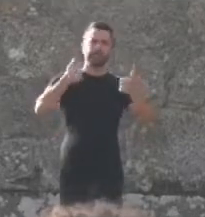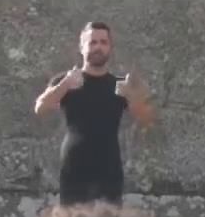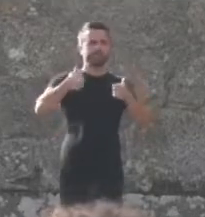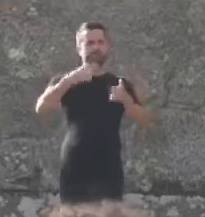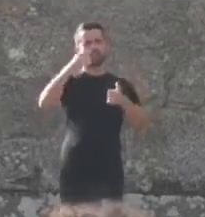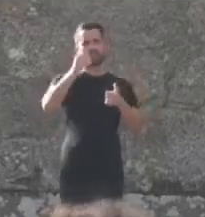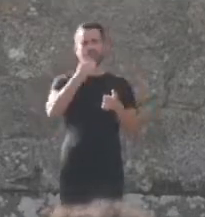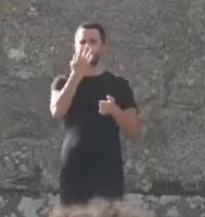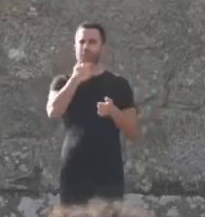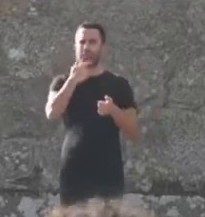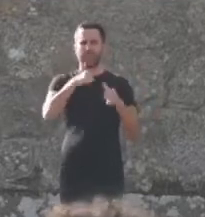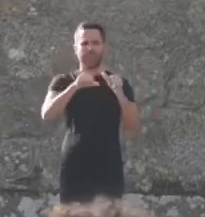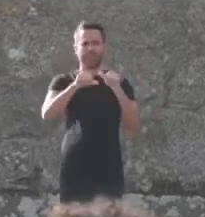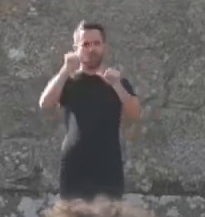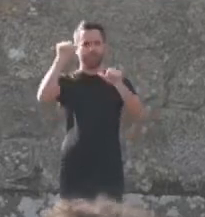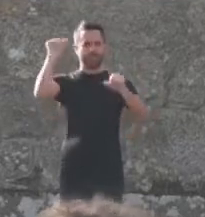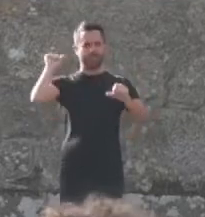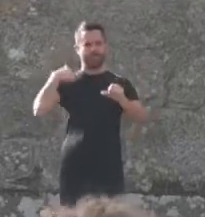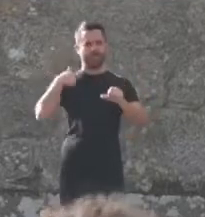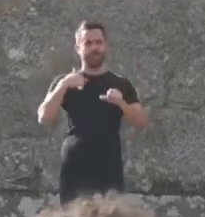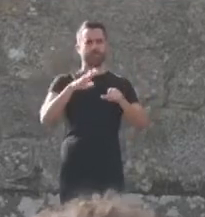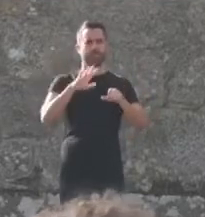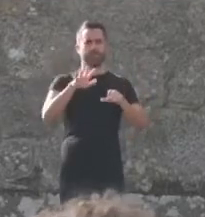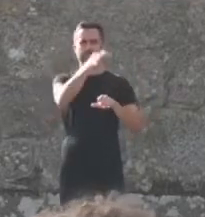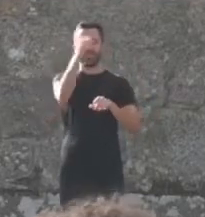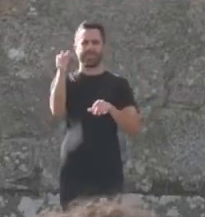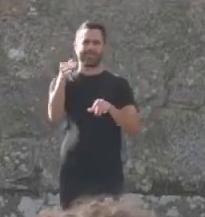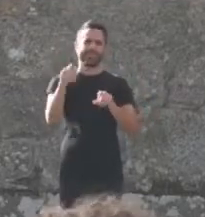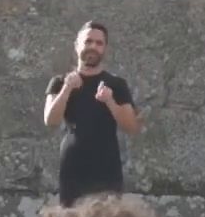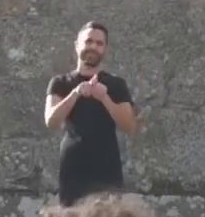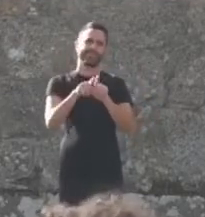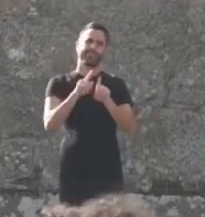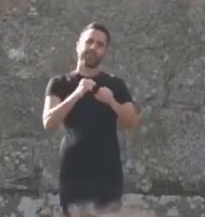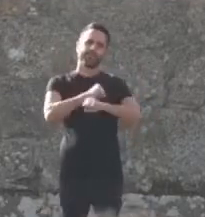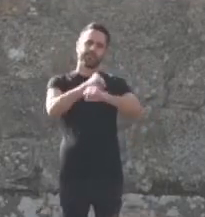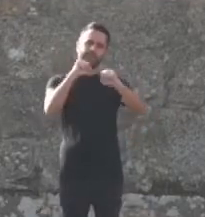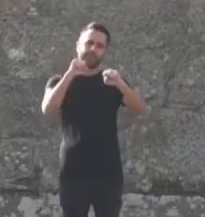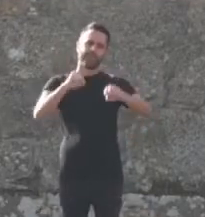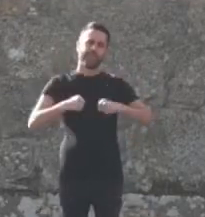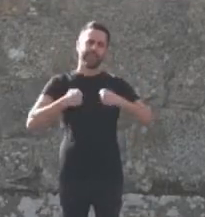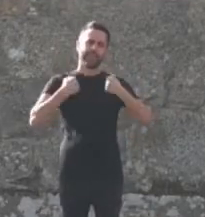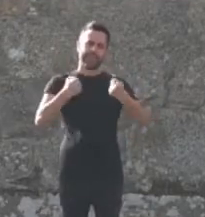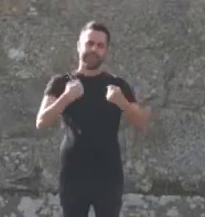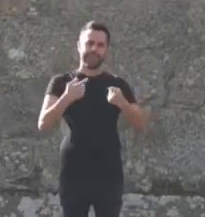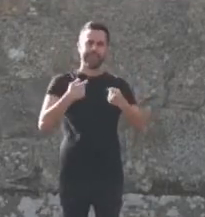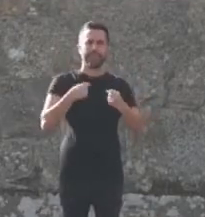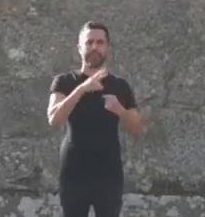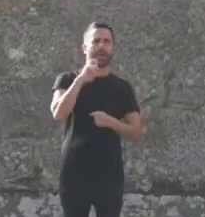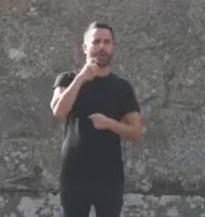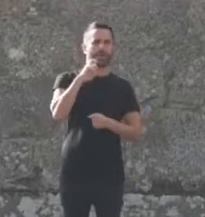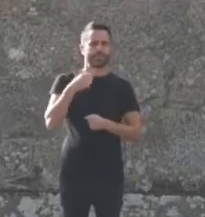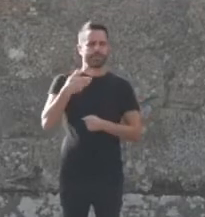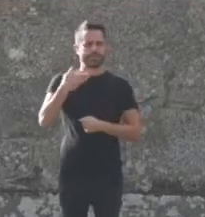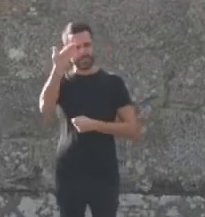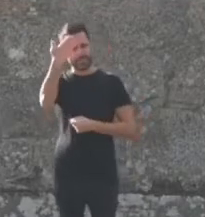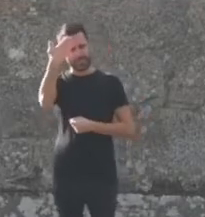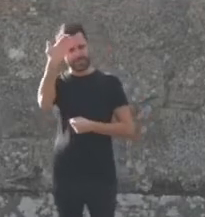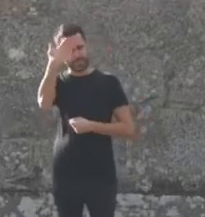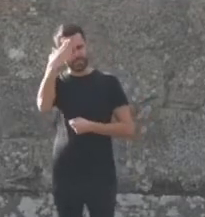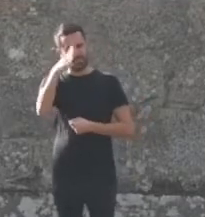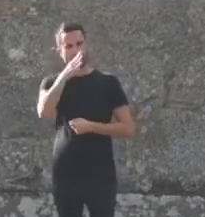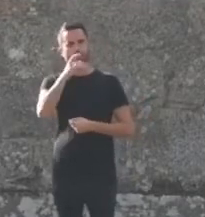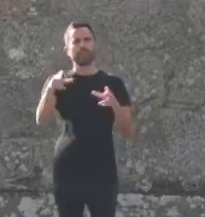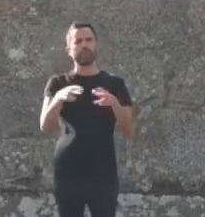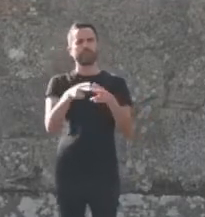tamén unha sociedade con maior fortaleza de valores e de principios. Porque unha sociedade que non